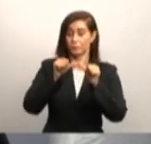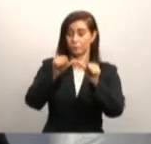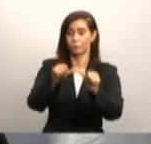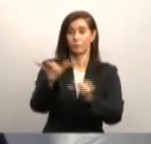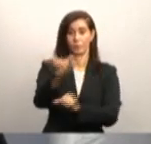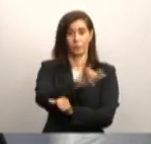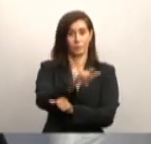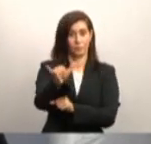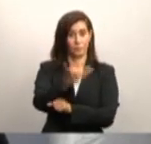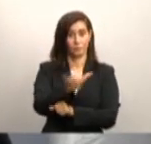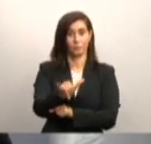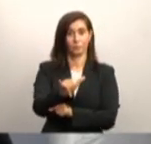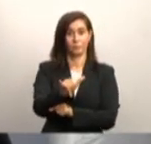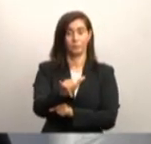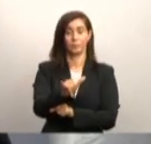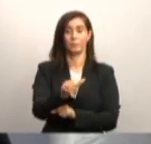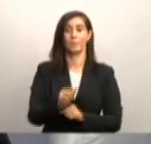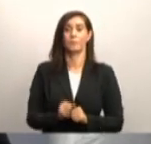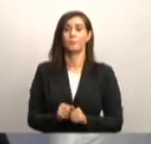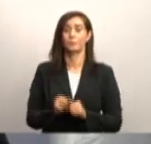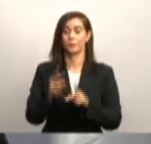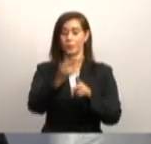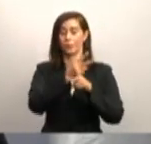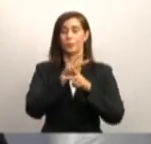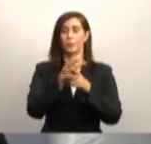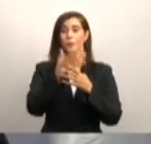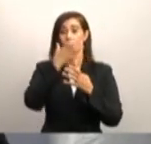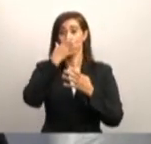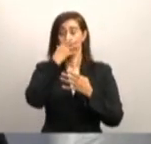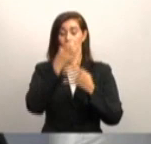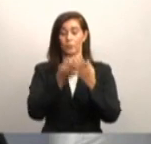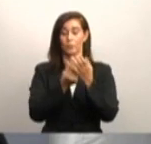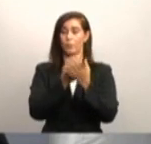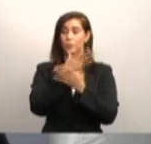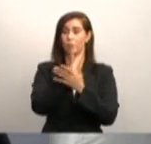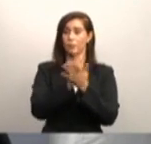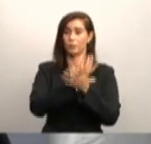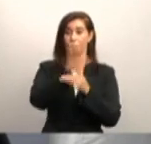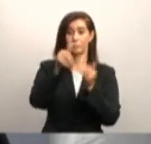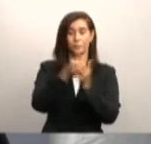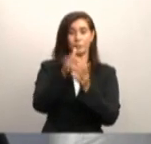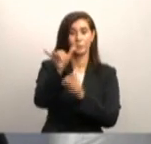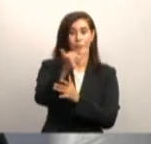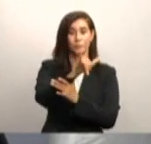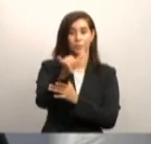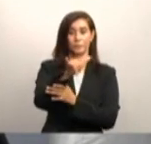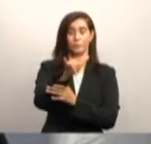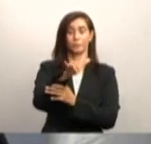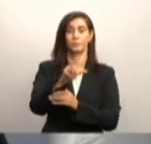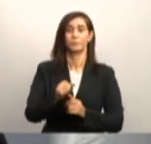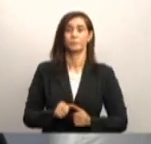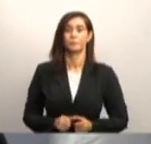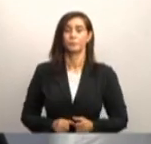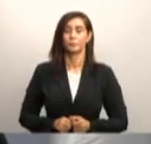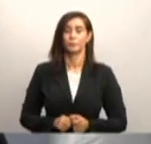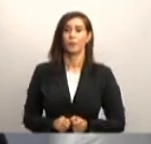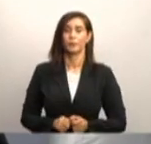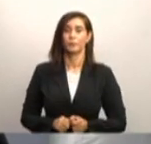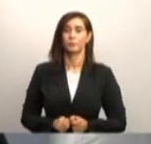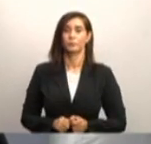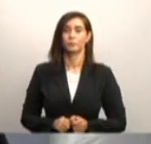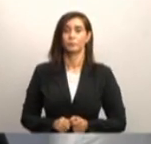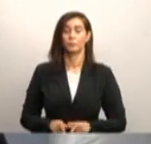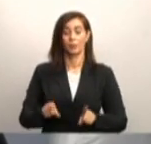siendo las mismas y la protección con mascarillas por igual. El mantener el